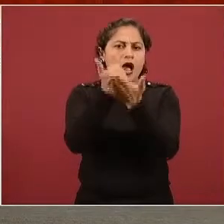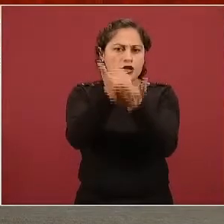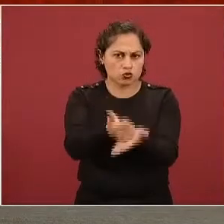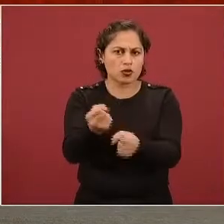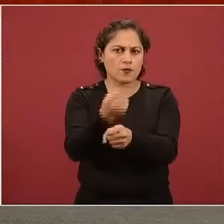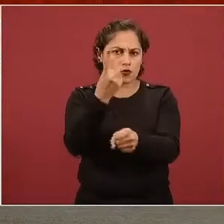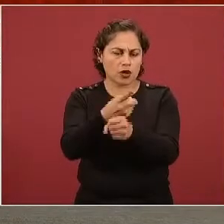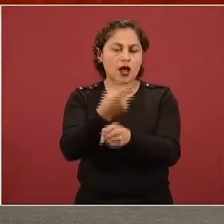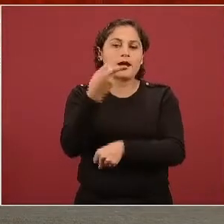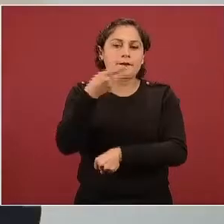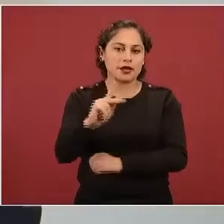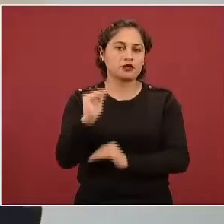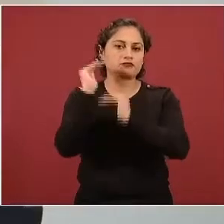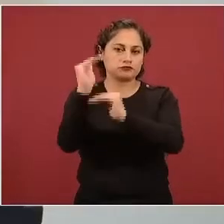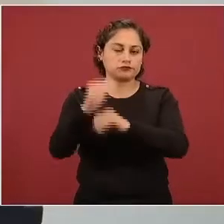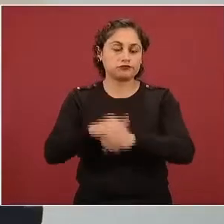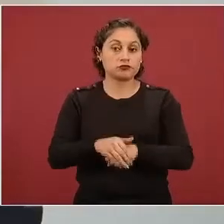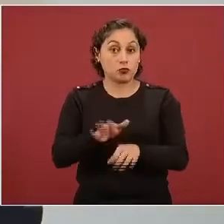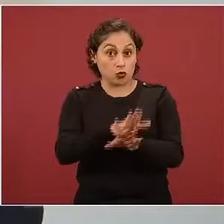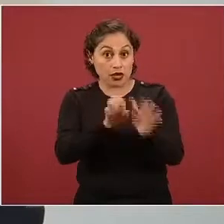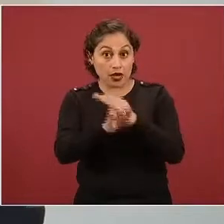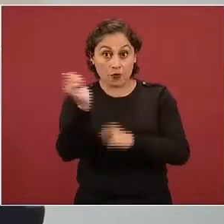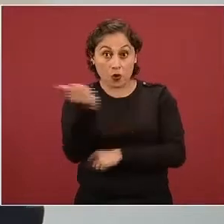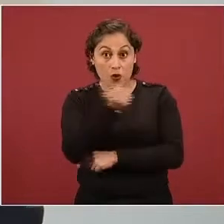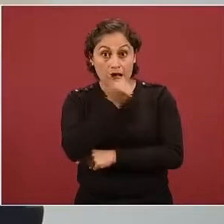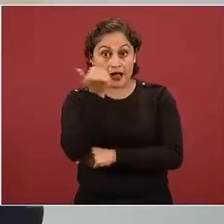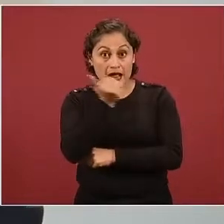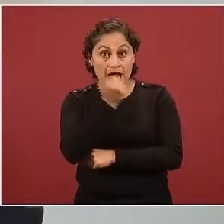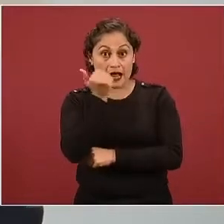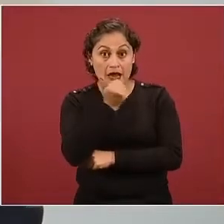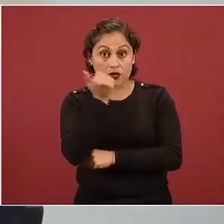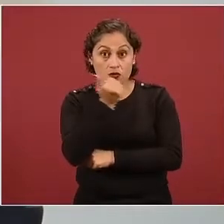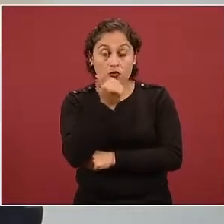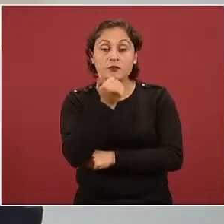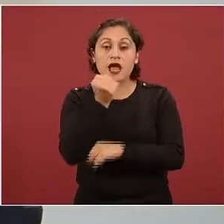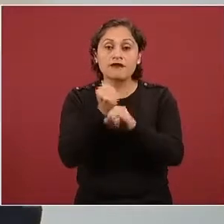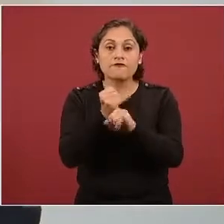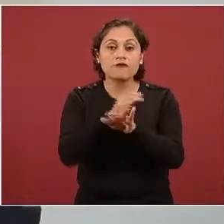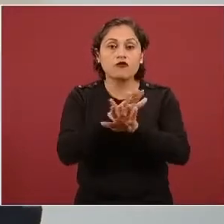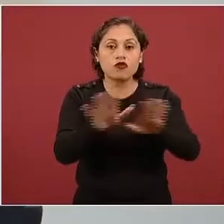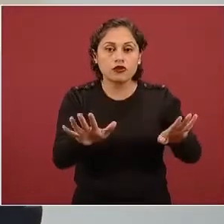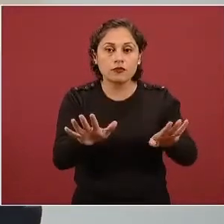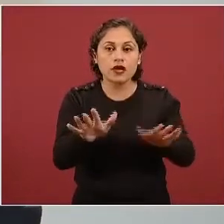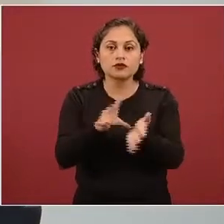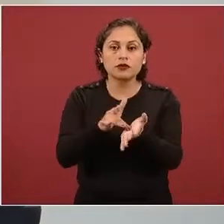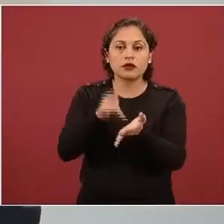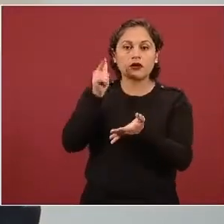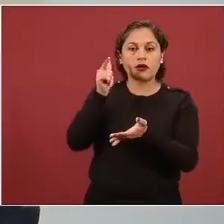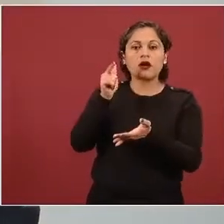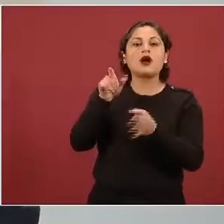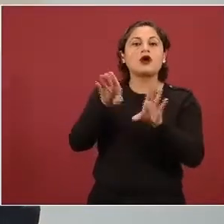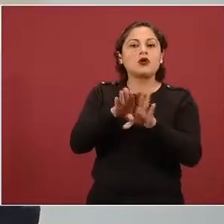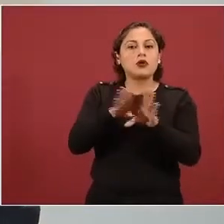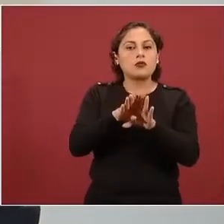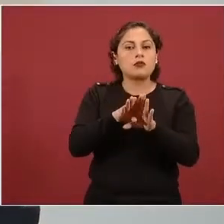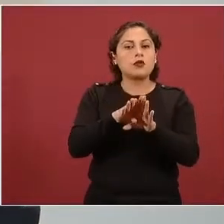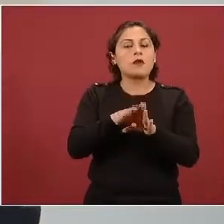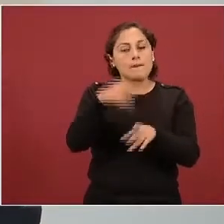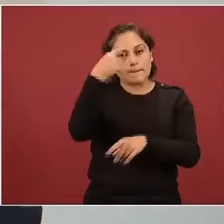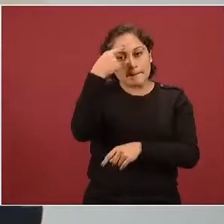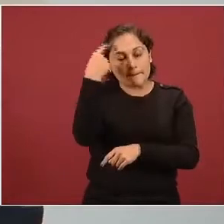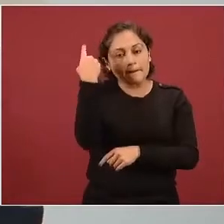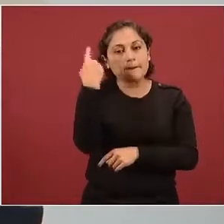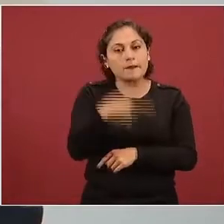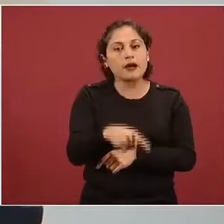ejemplo, necesitan la capacidad de dar sentido a la información, de señalar la diferencia entre lo que es y